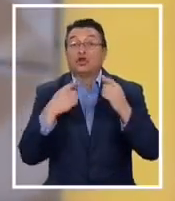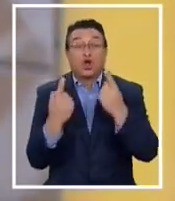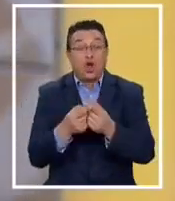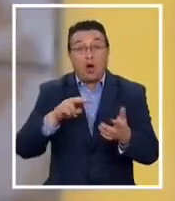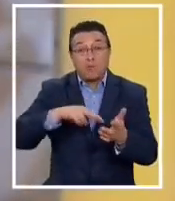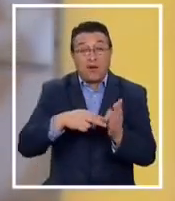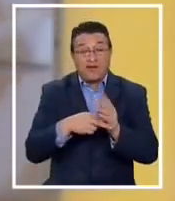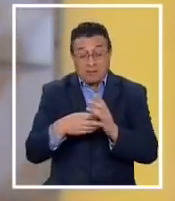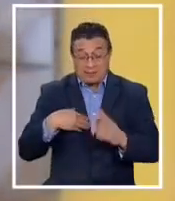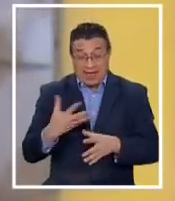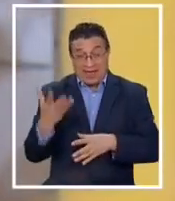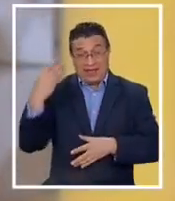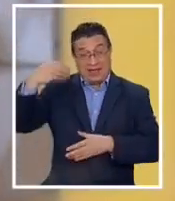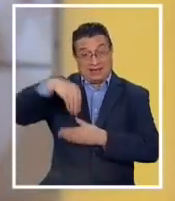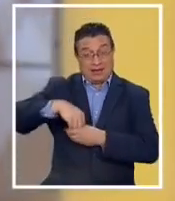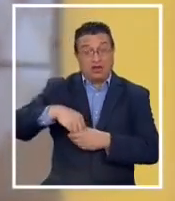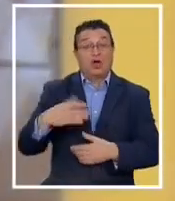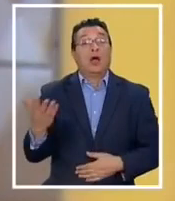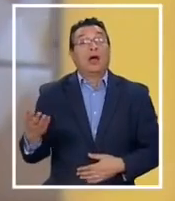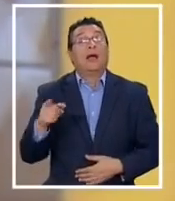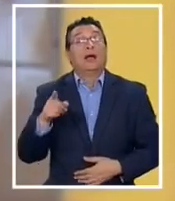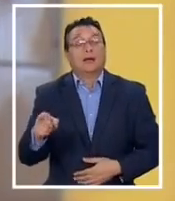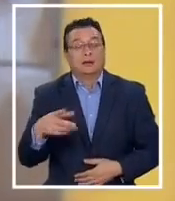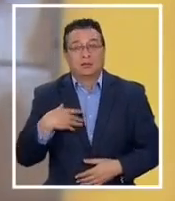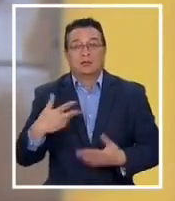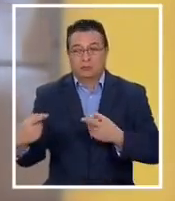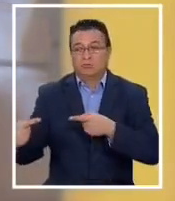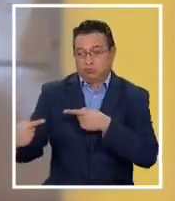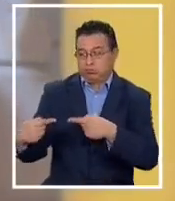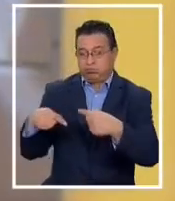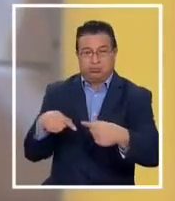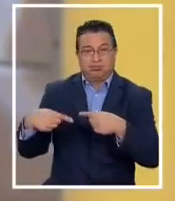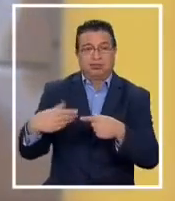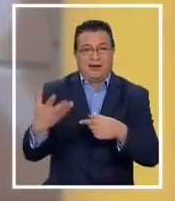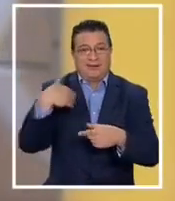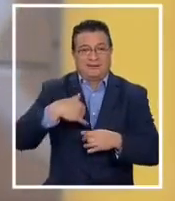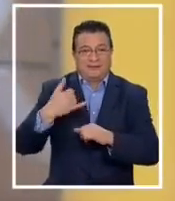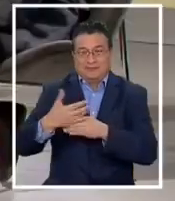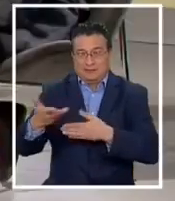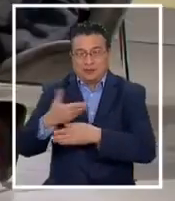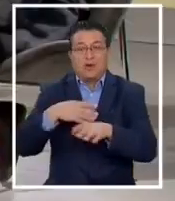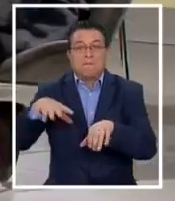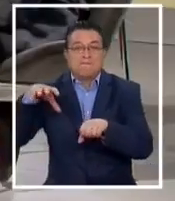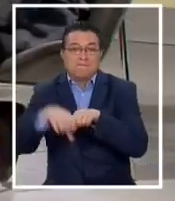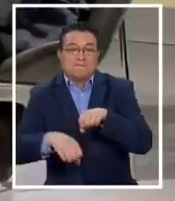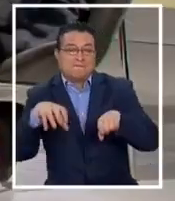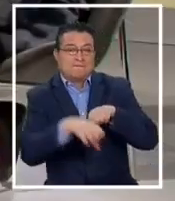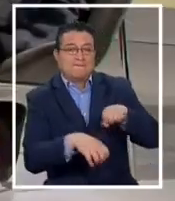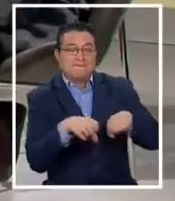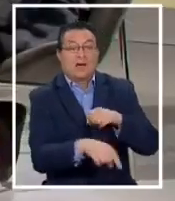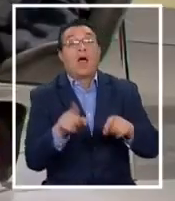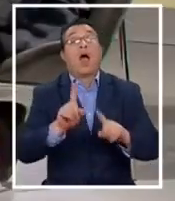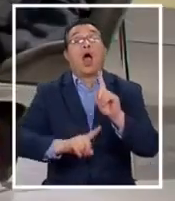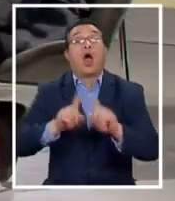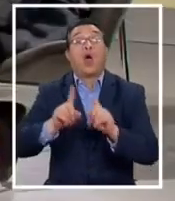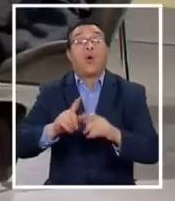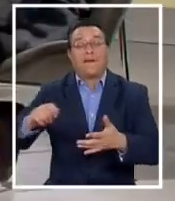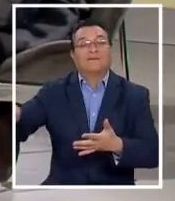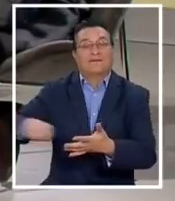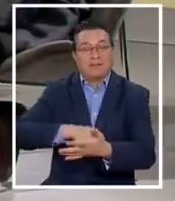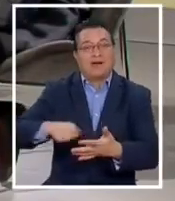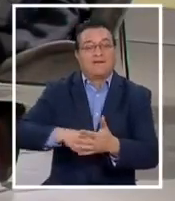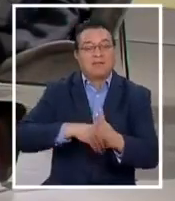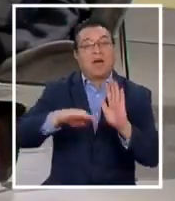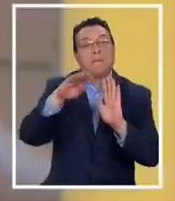tuvimos la interna no gracias a el fuego amigo y gracias al boicot de partidos que dijeron firmar el